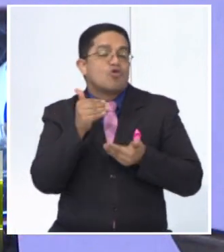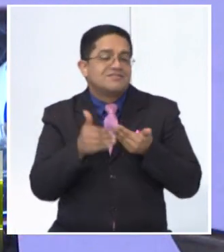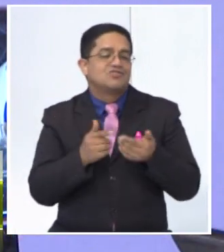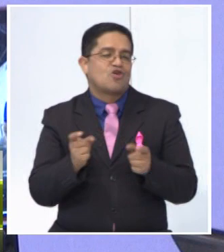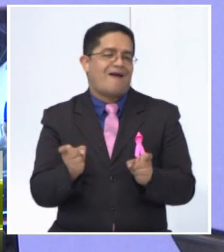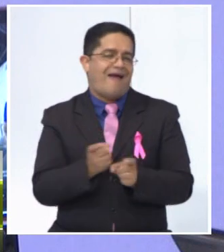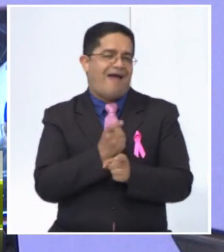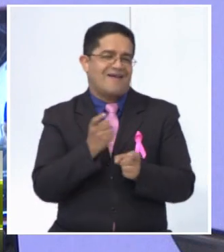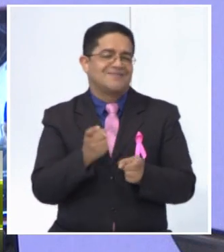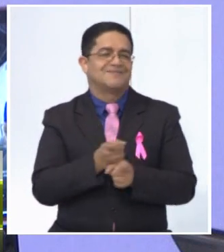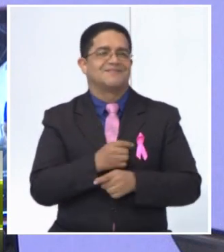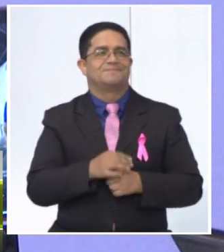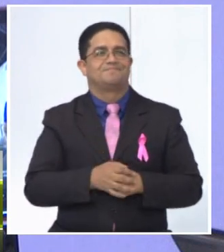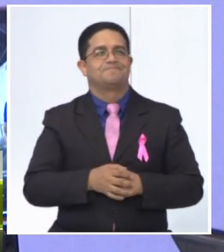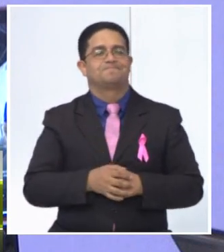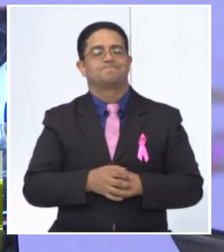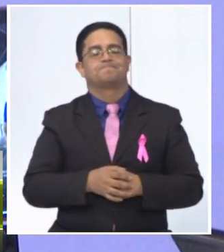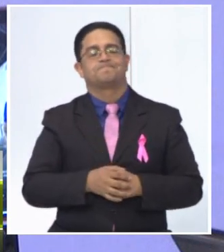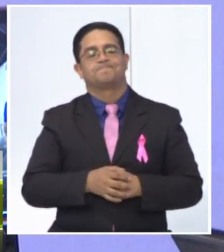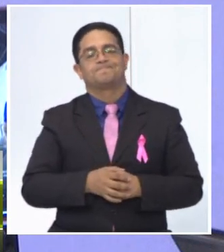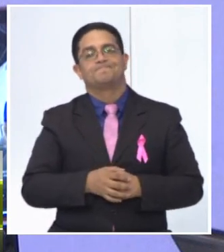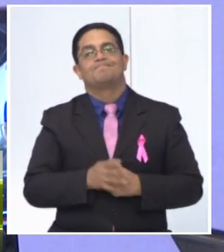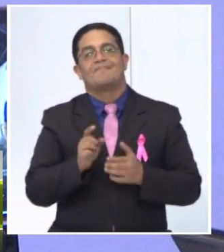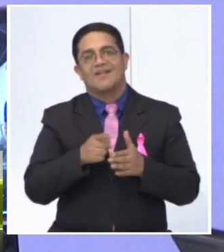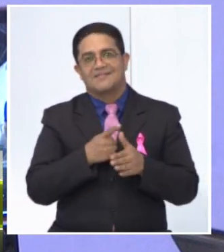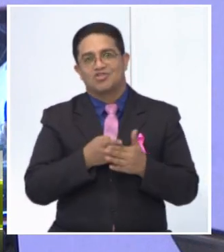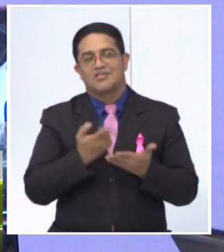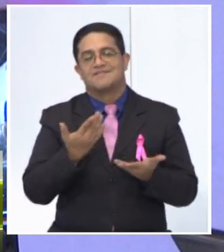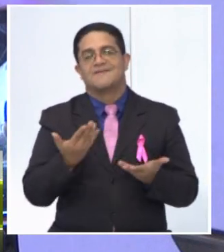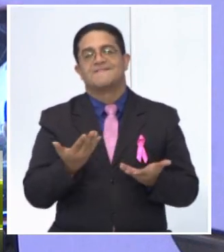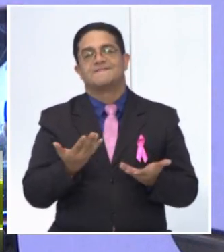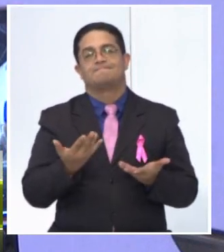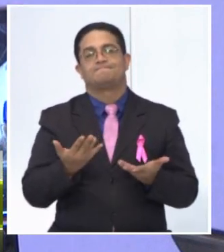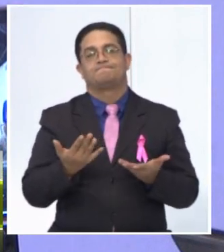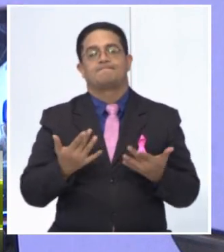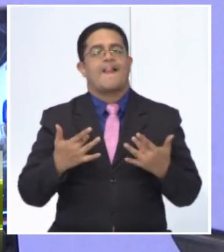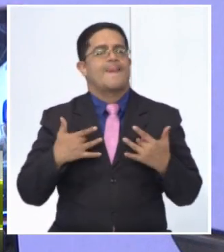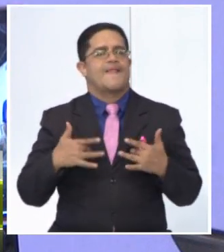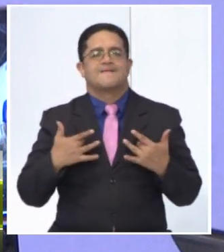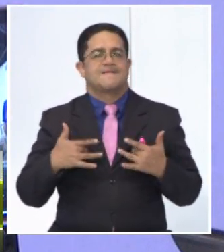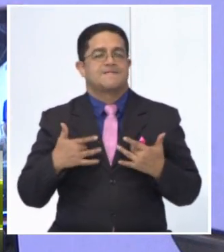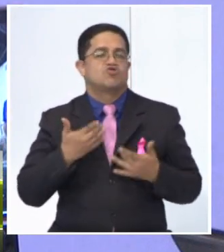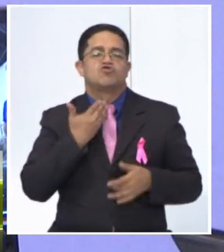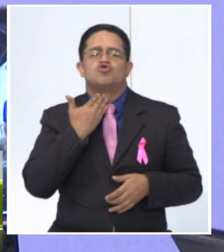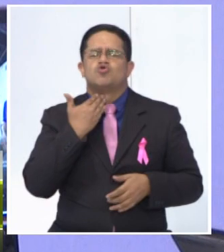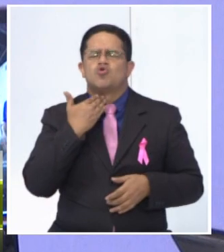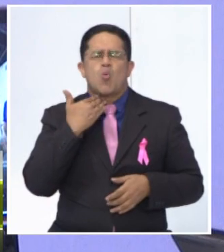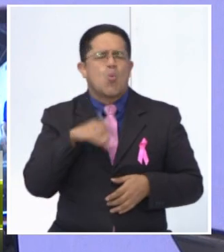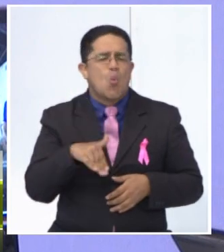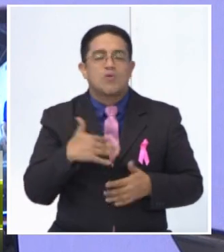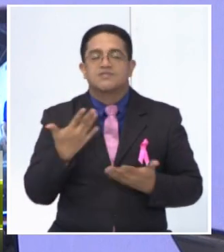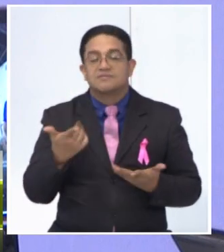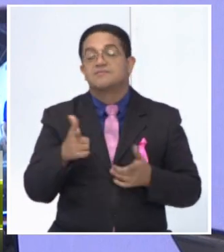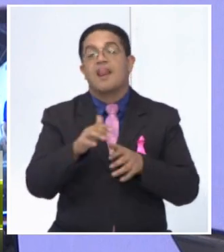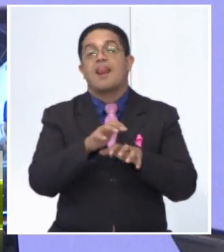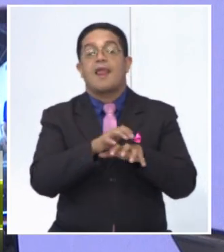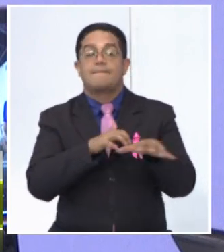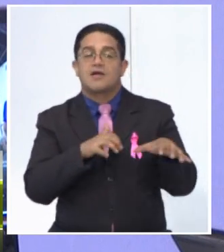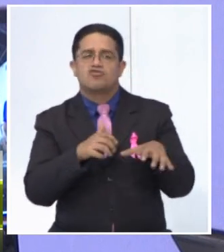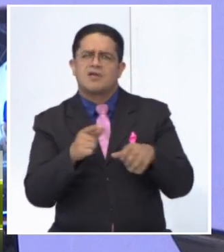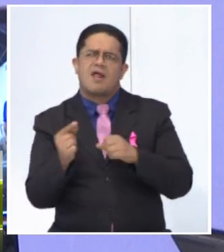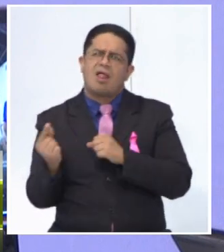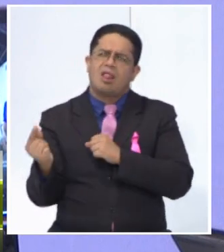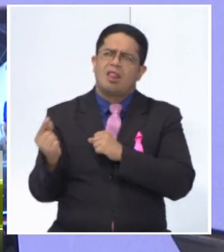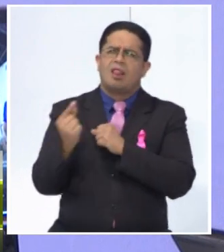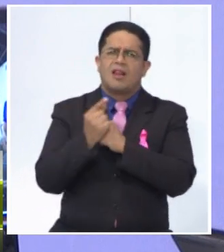cáncer. Básicamente una de las sensaciones que no les gusta vivir es que muchas de las personas le preguntan